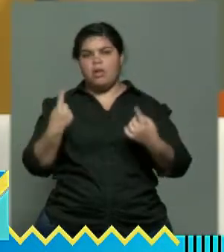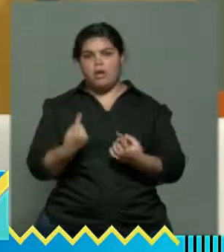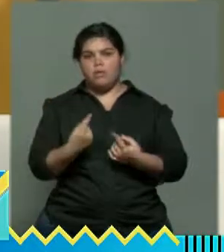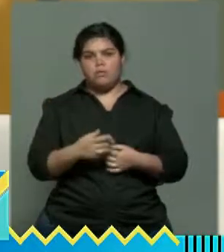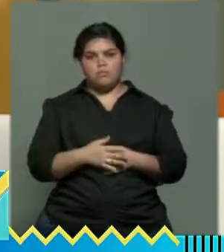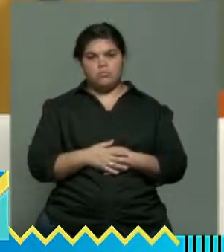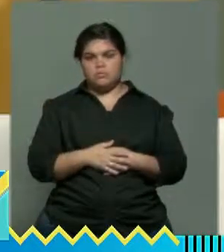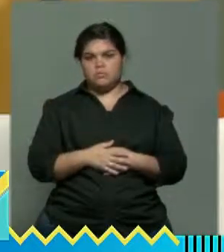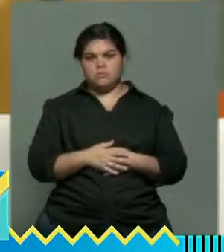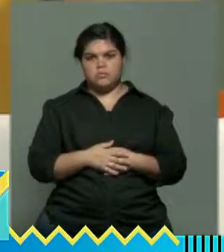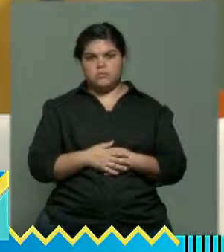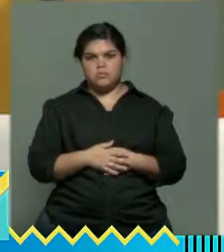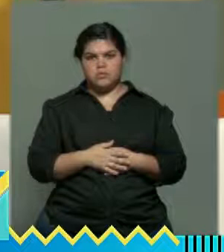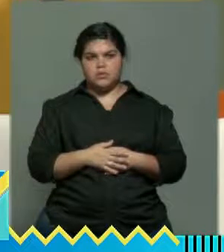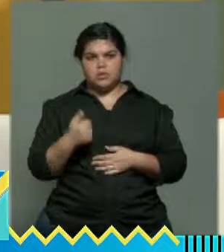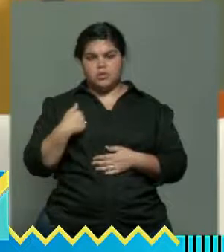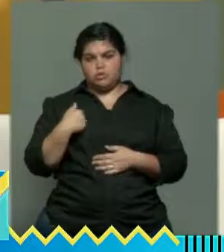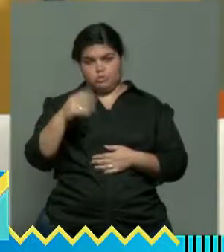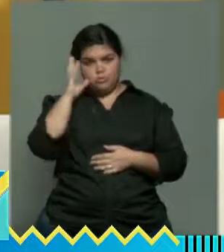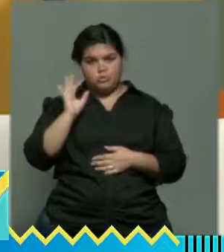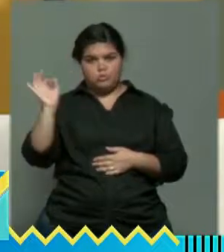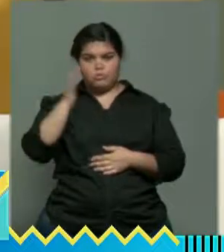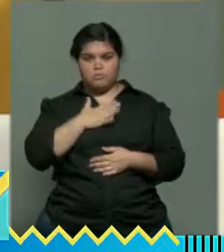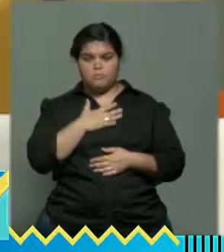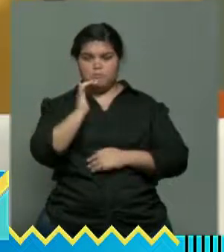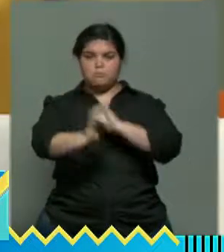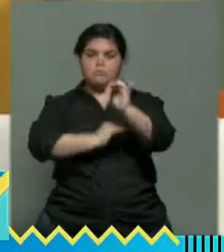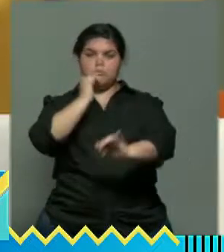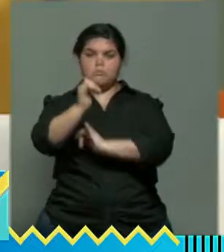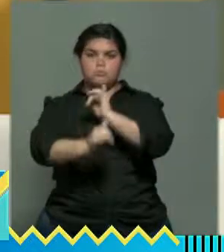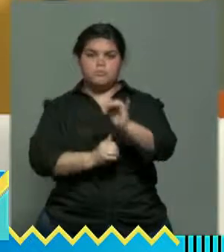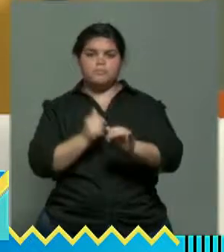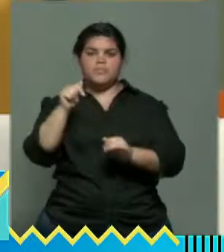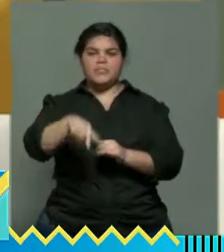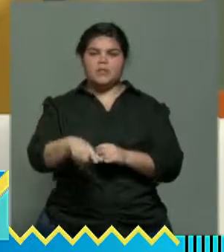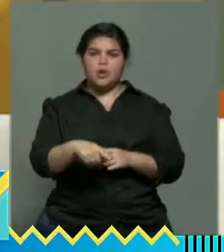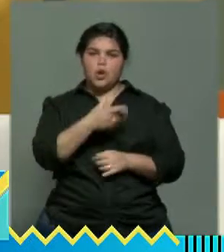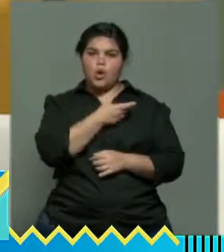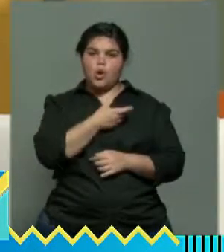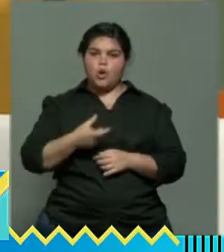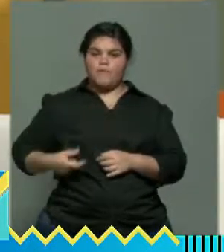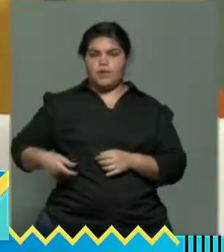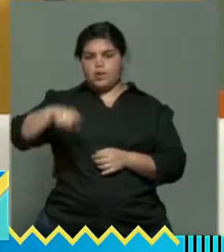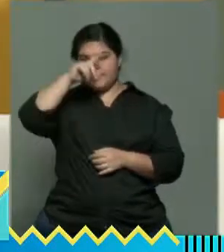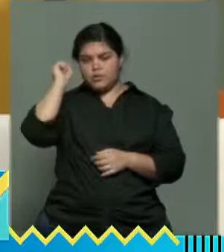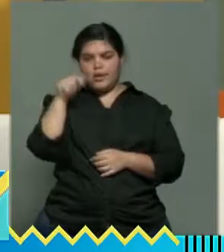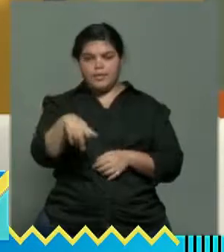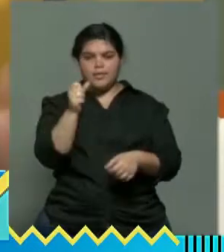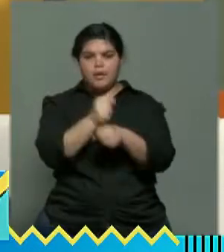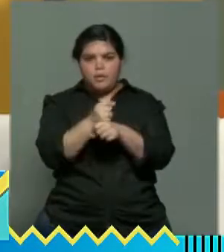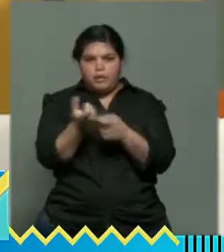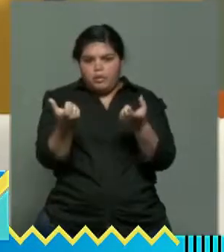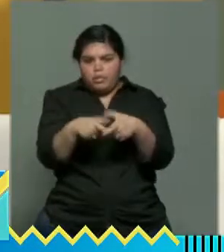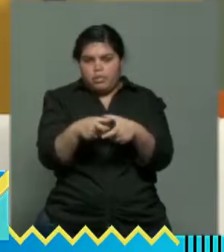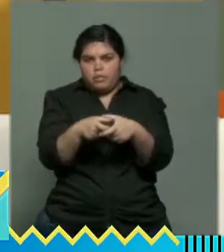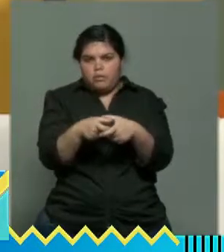un poco puede ver. Yo creo que lo que pasó en esto es que el gobierno nacional lo trabajó en un grupo muy chico esto, Claro. más nosotros